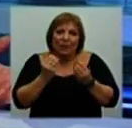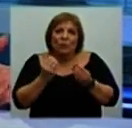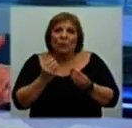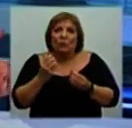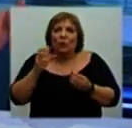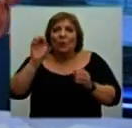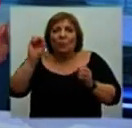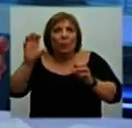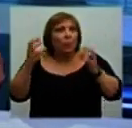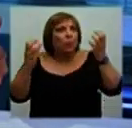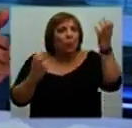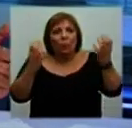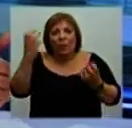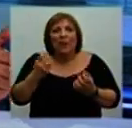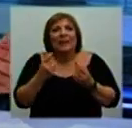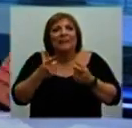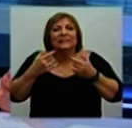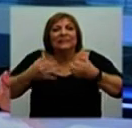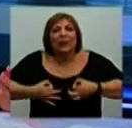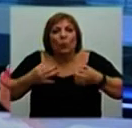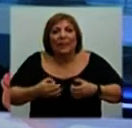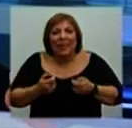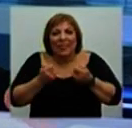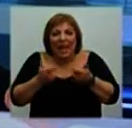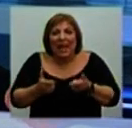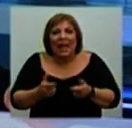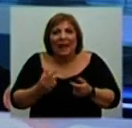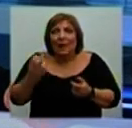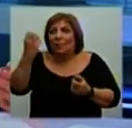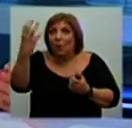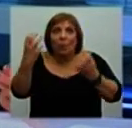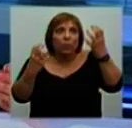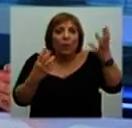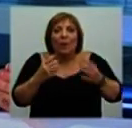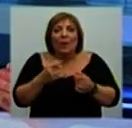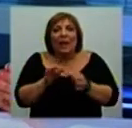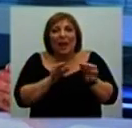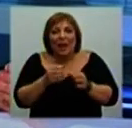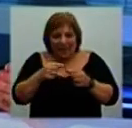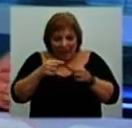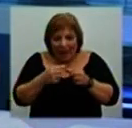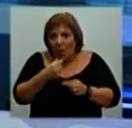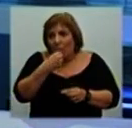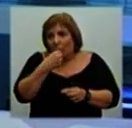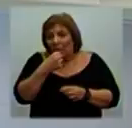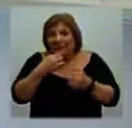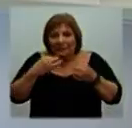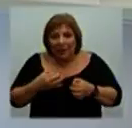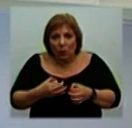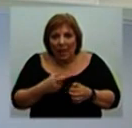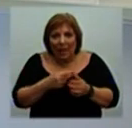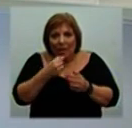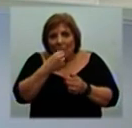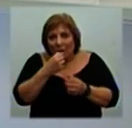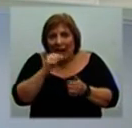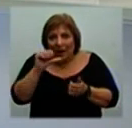dispositivos qué seguridad o qué garantía le dan al ciudadano los dispositivos con los que se mide el alcohol en sangre 100%